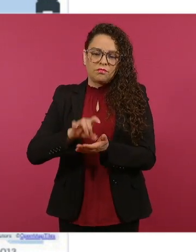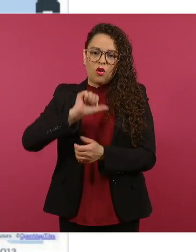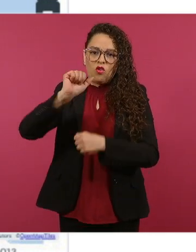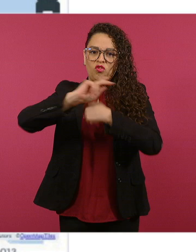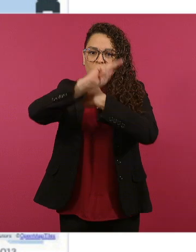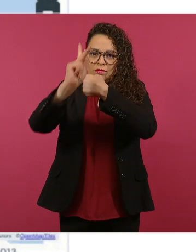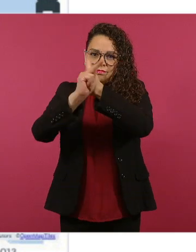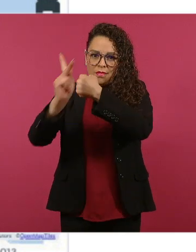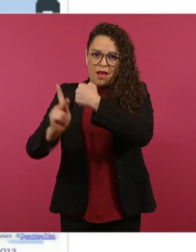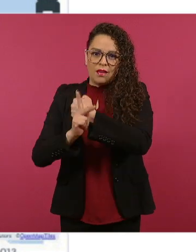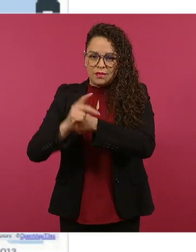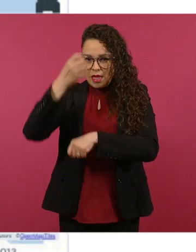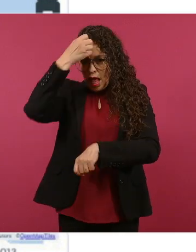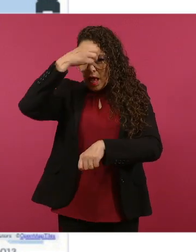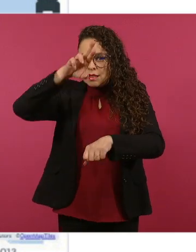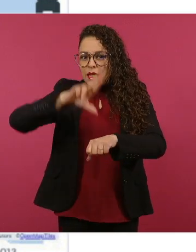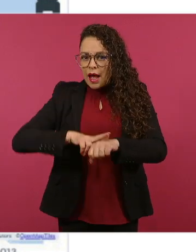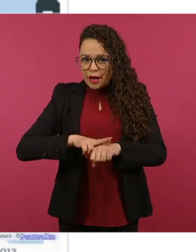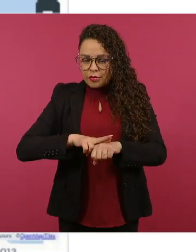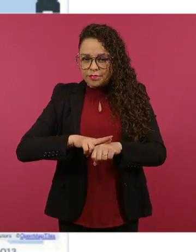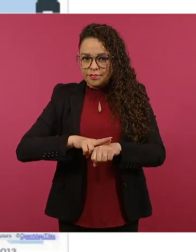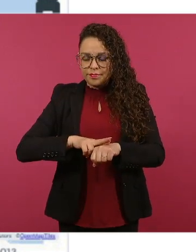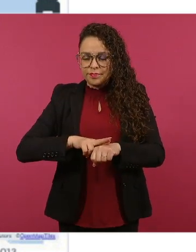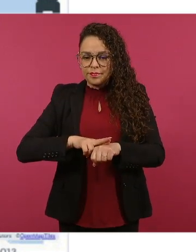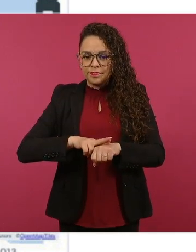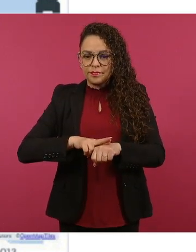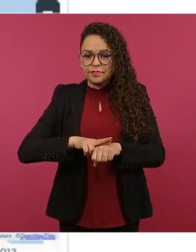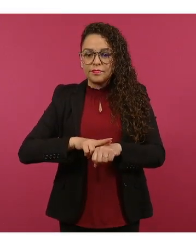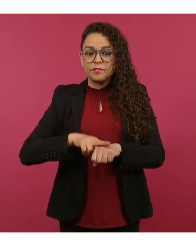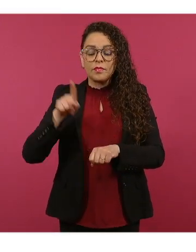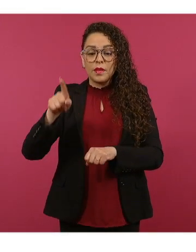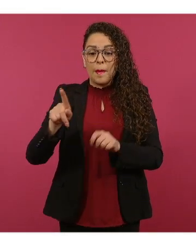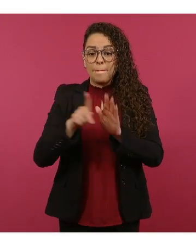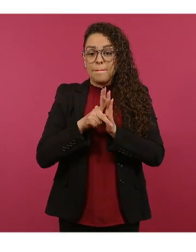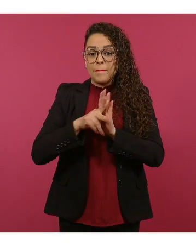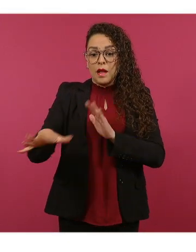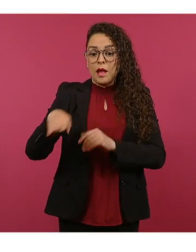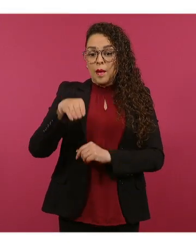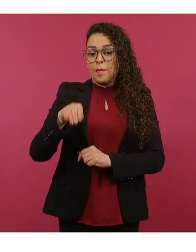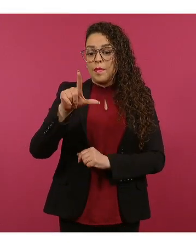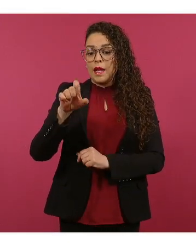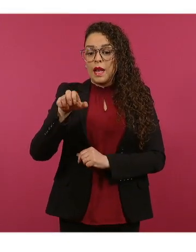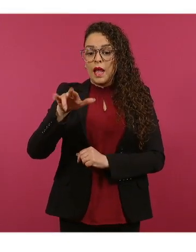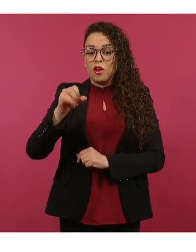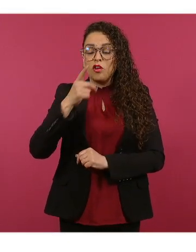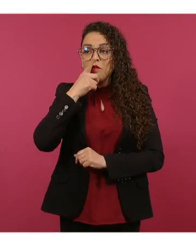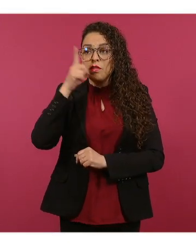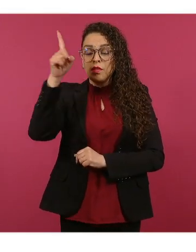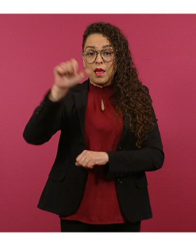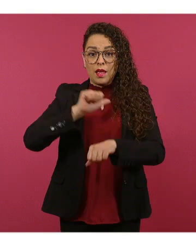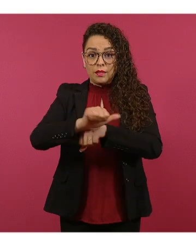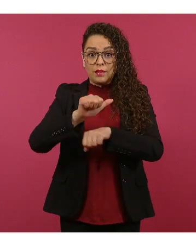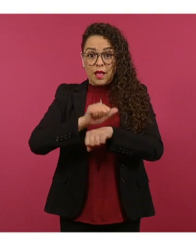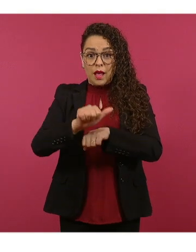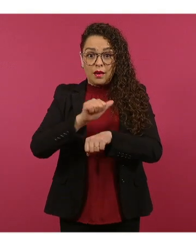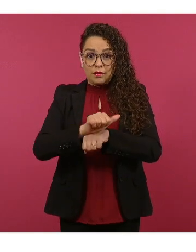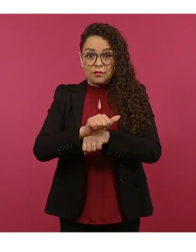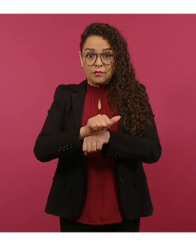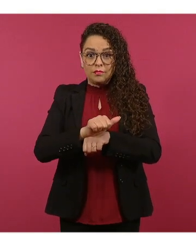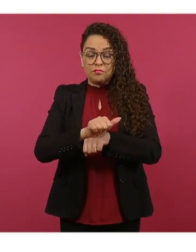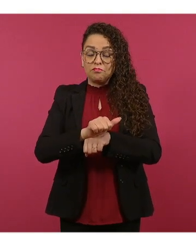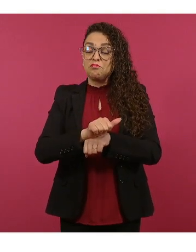cerrando este informe, el diario Milenio reveló que los likes argentinos se venden de a tres por